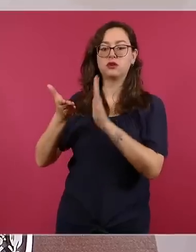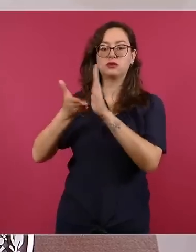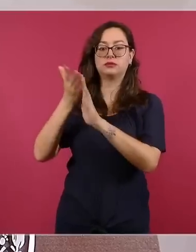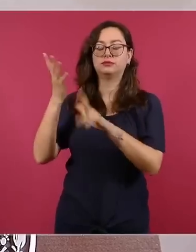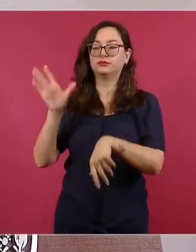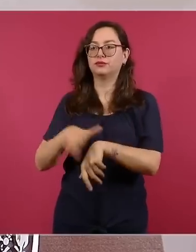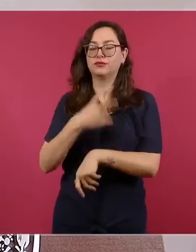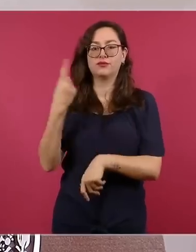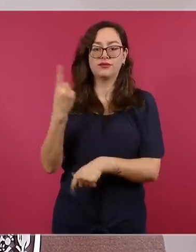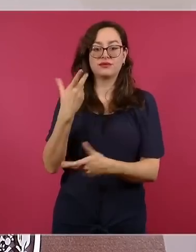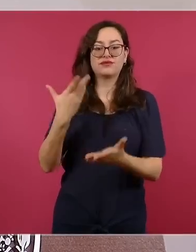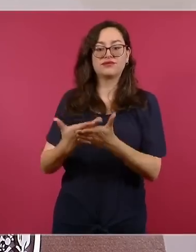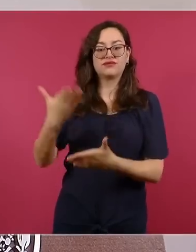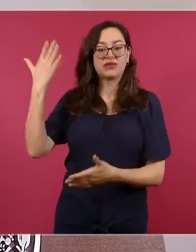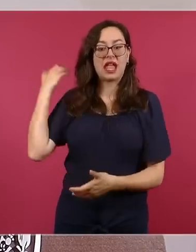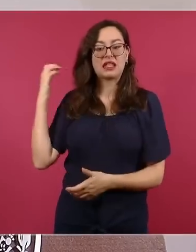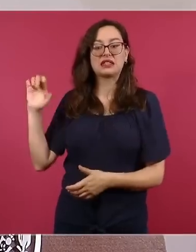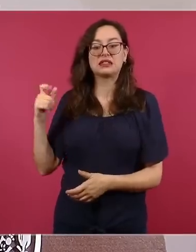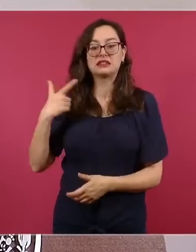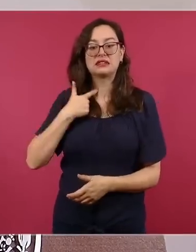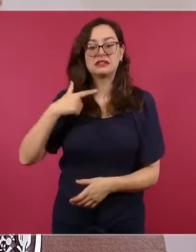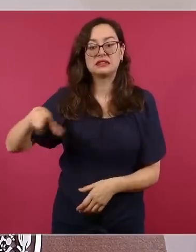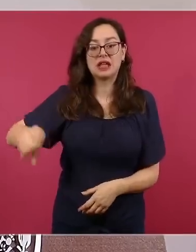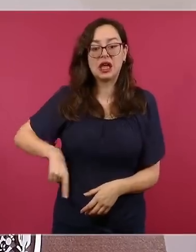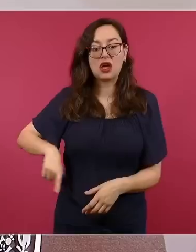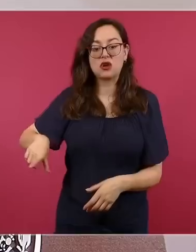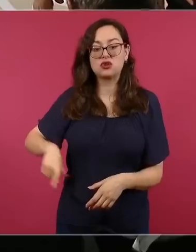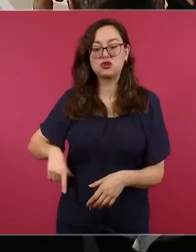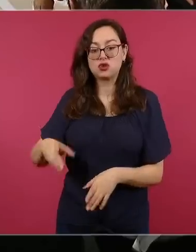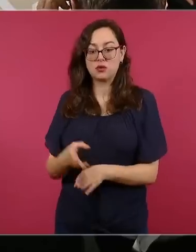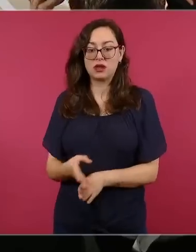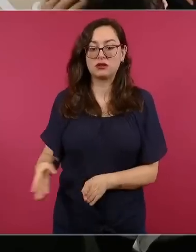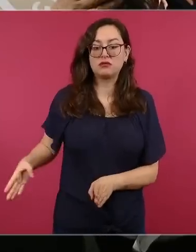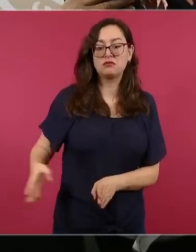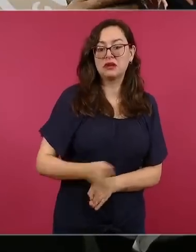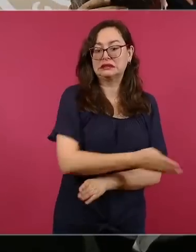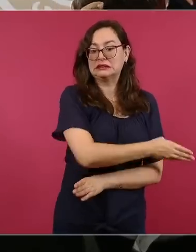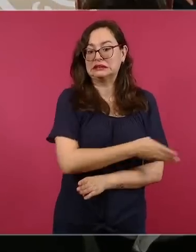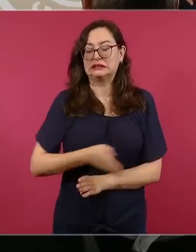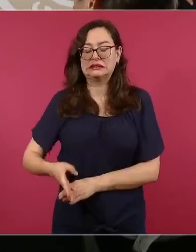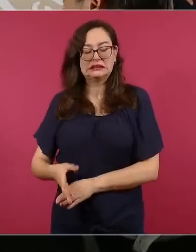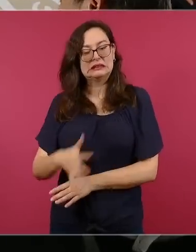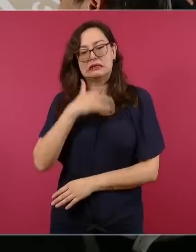inconclusas porque en el periodo de la corrupción